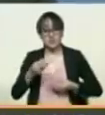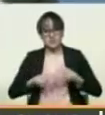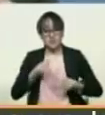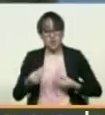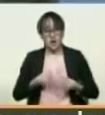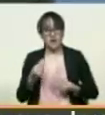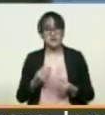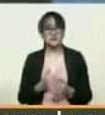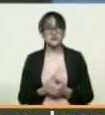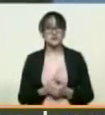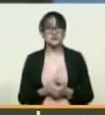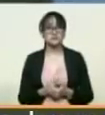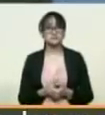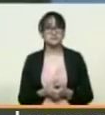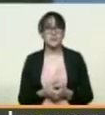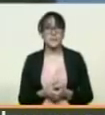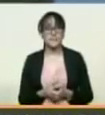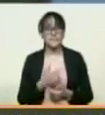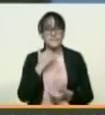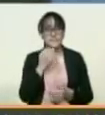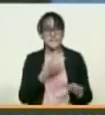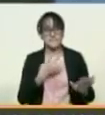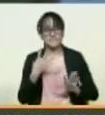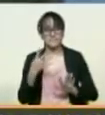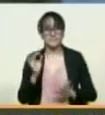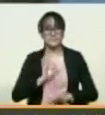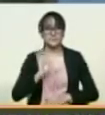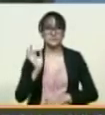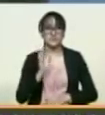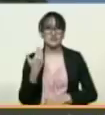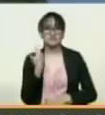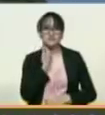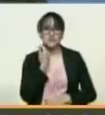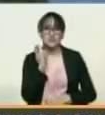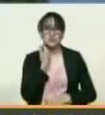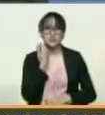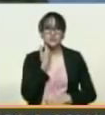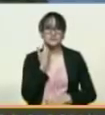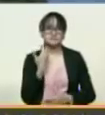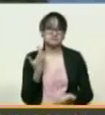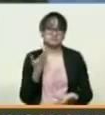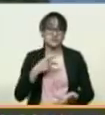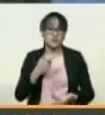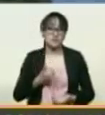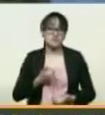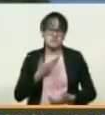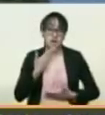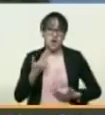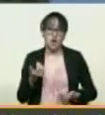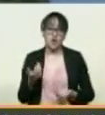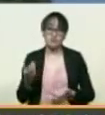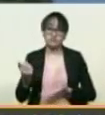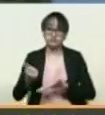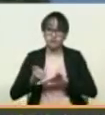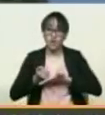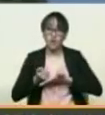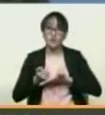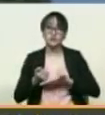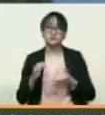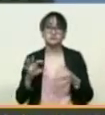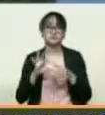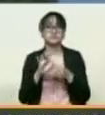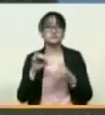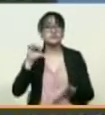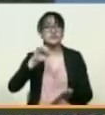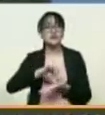y para casi el 94% de las patologías. De manera que para nosotros es más bien un privilegio poder contar con aliados como